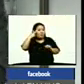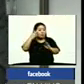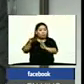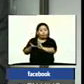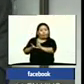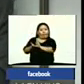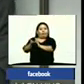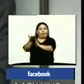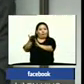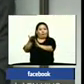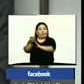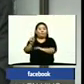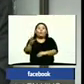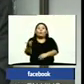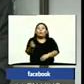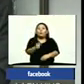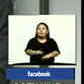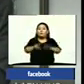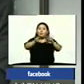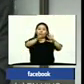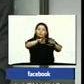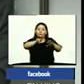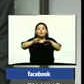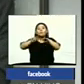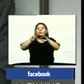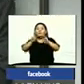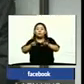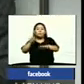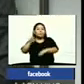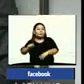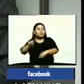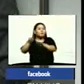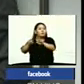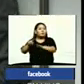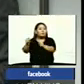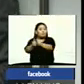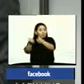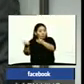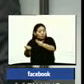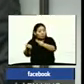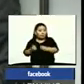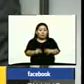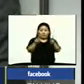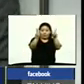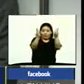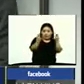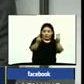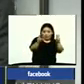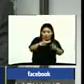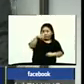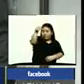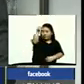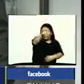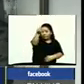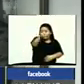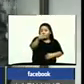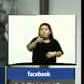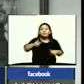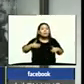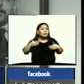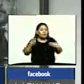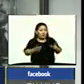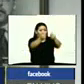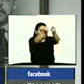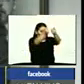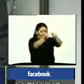que está creciendo 87.6 millones. En el área de educación, el